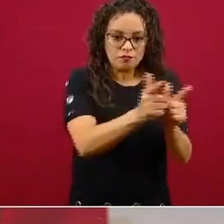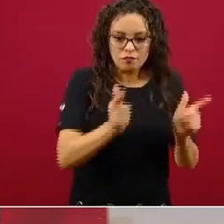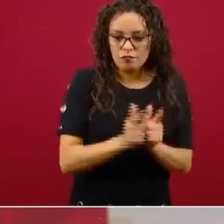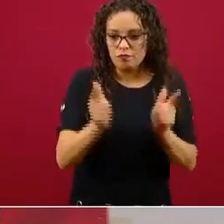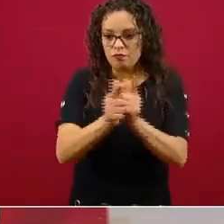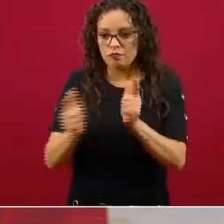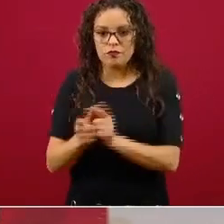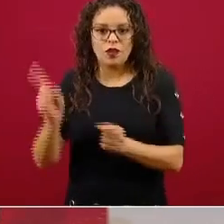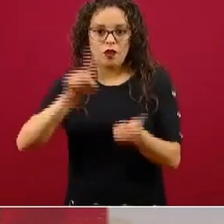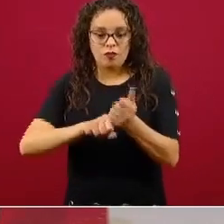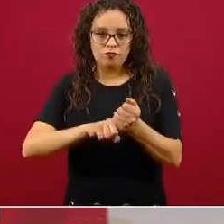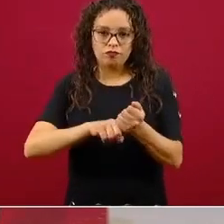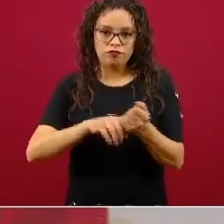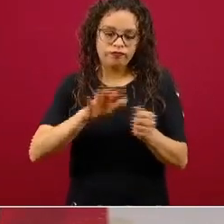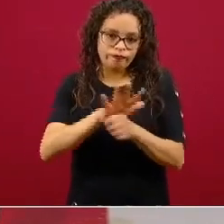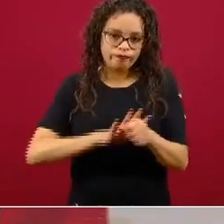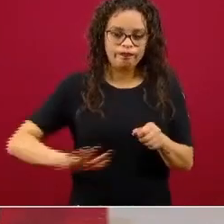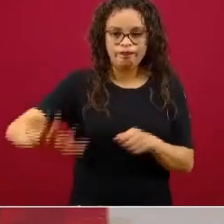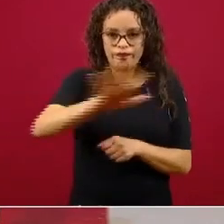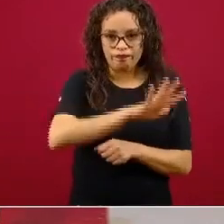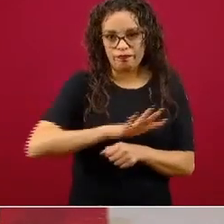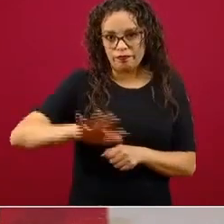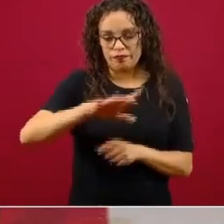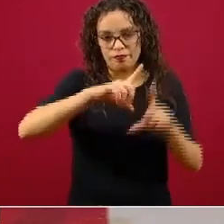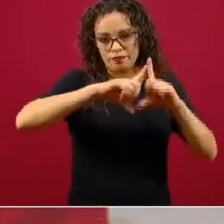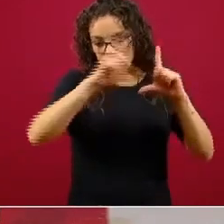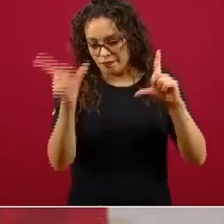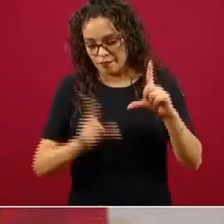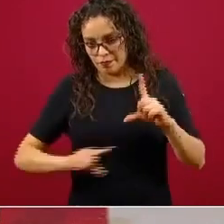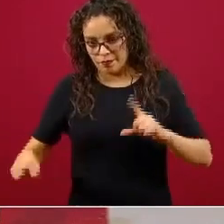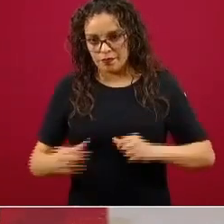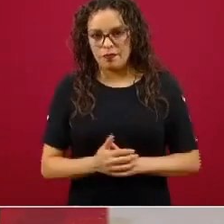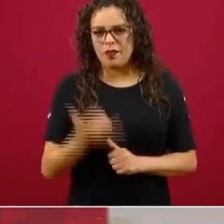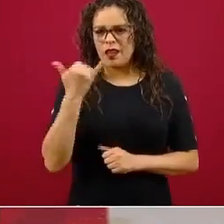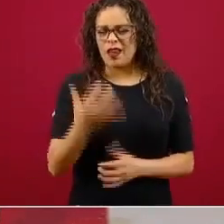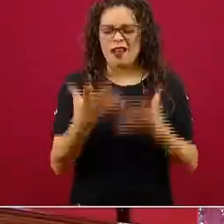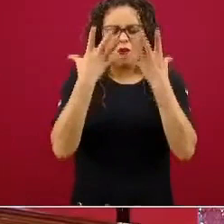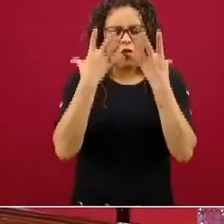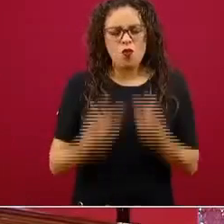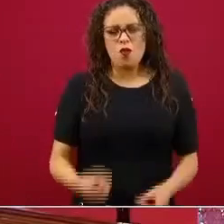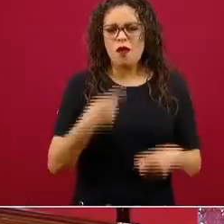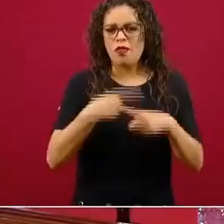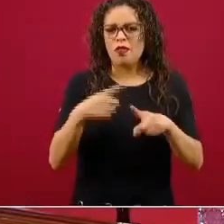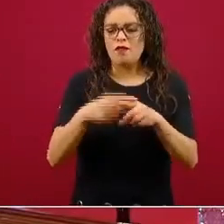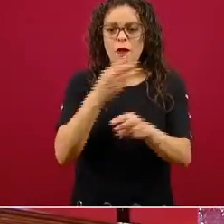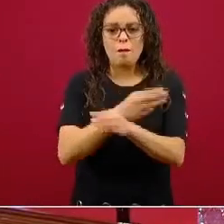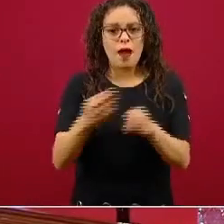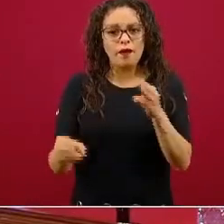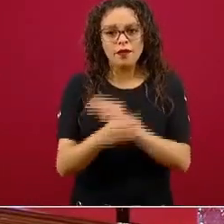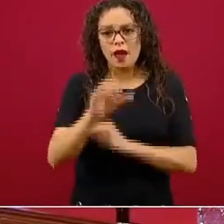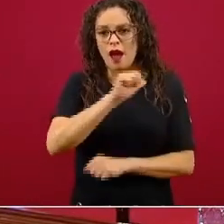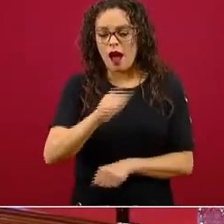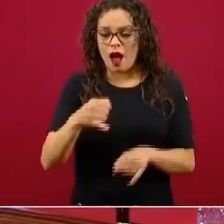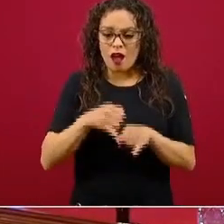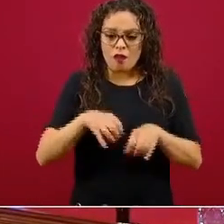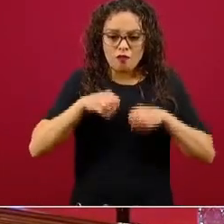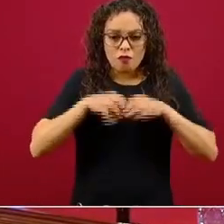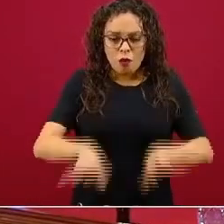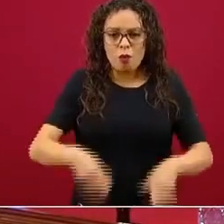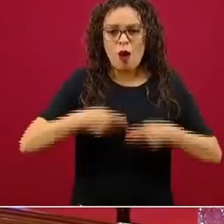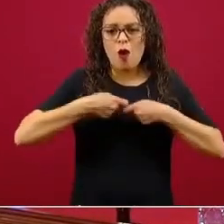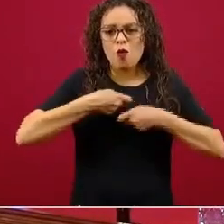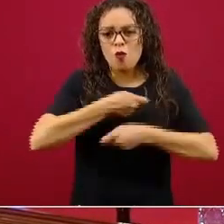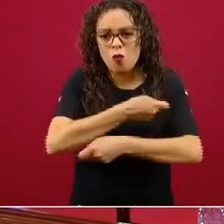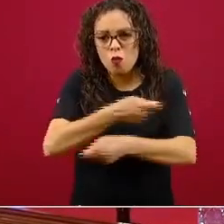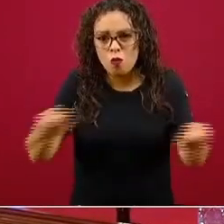producido también un repertorio muy extenso de materiales informativos que están todos concentrados en la página